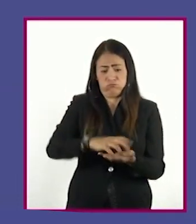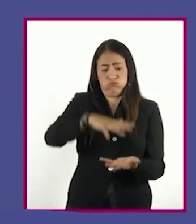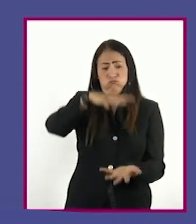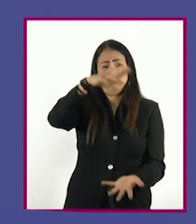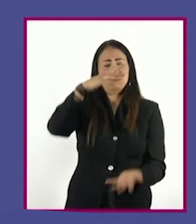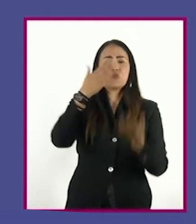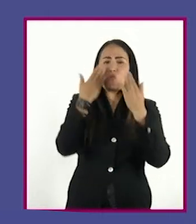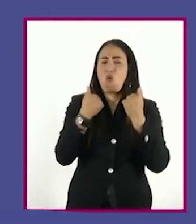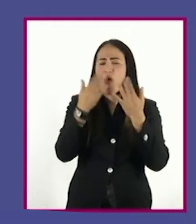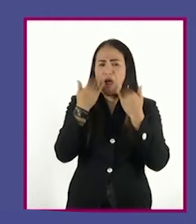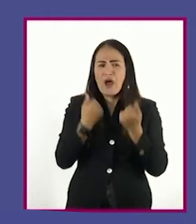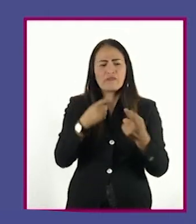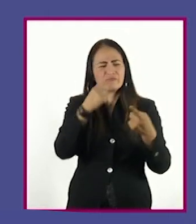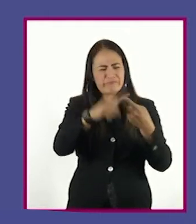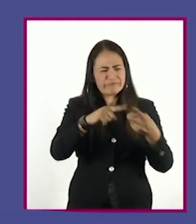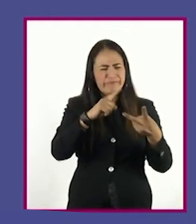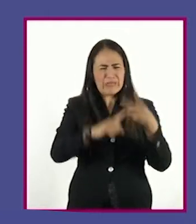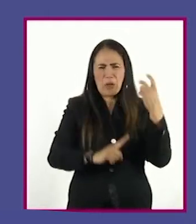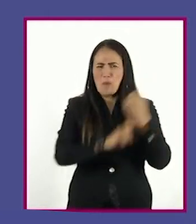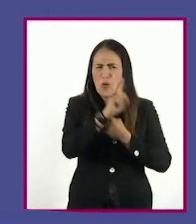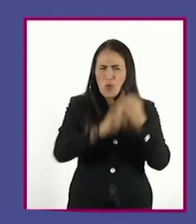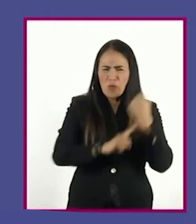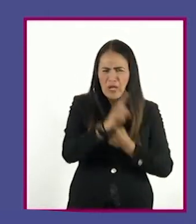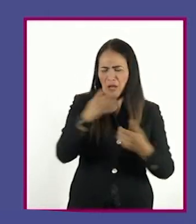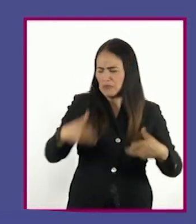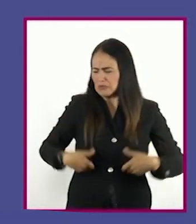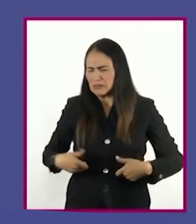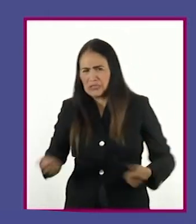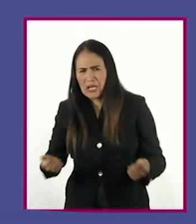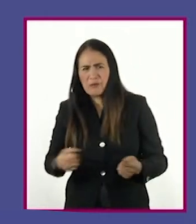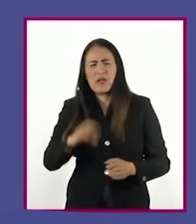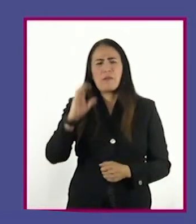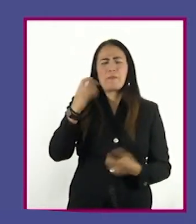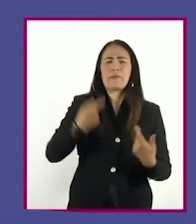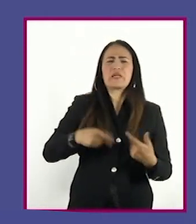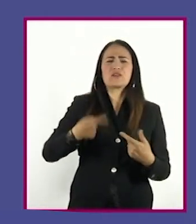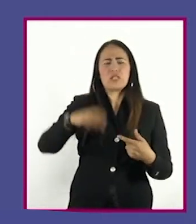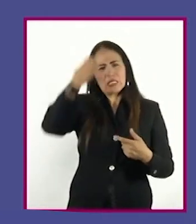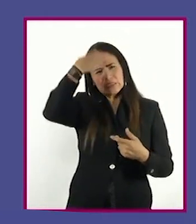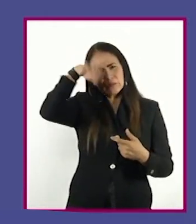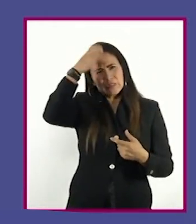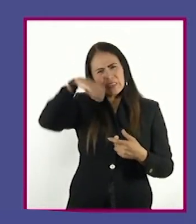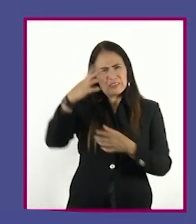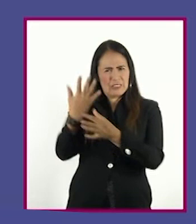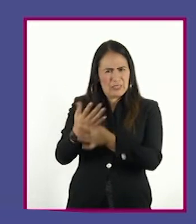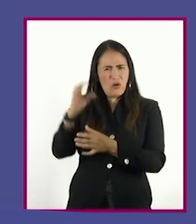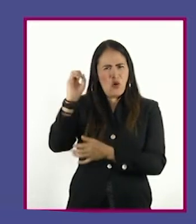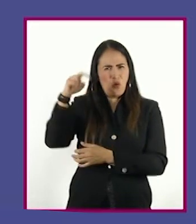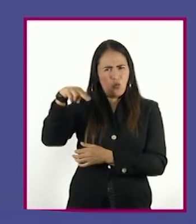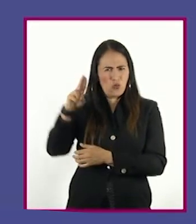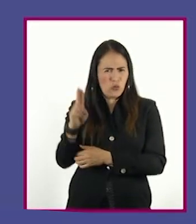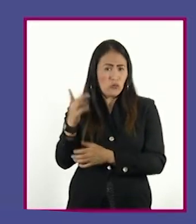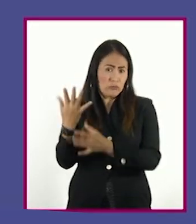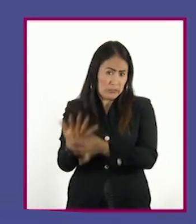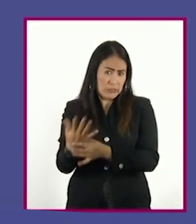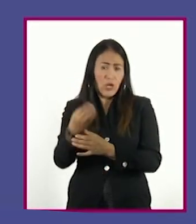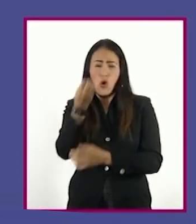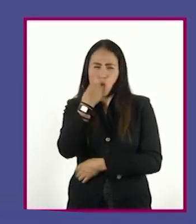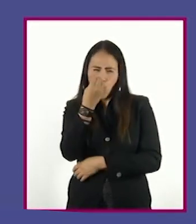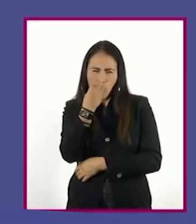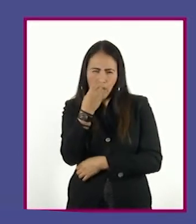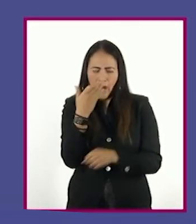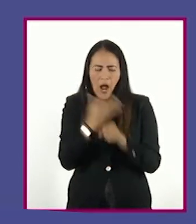a la hambruna, los expertos de la ONU creen que lo que comemos tiene que ser